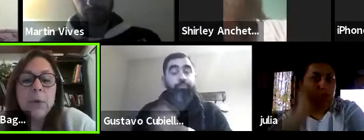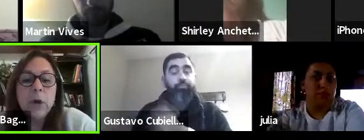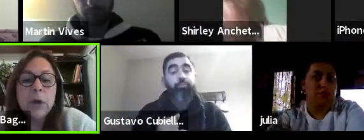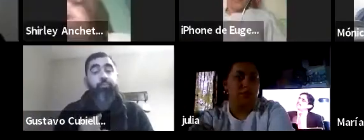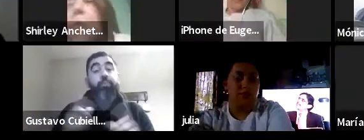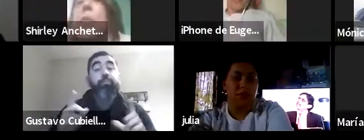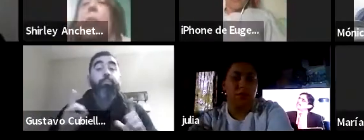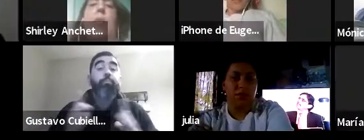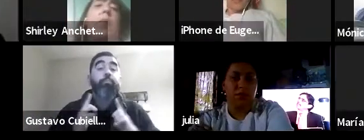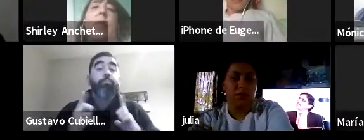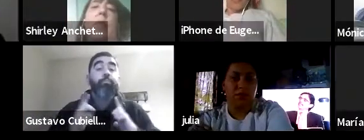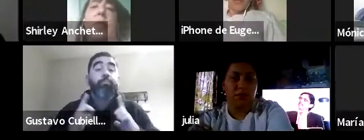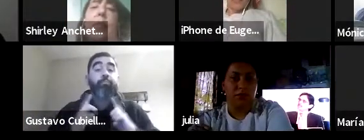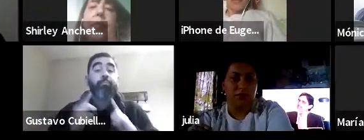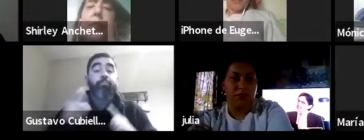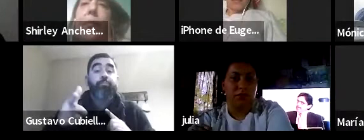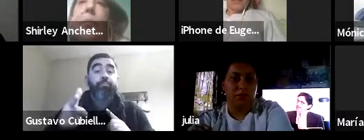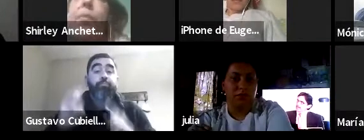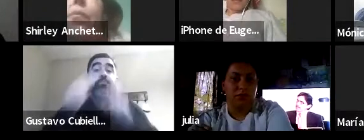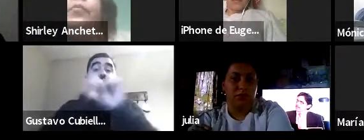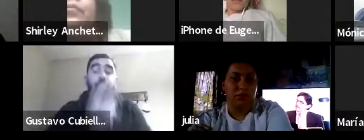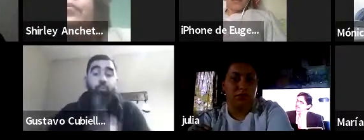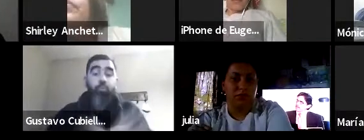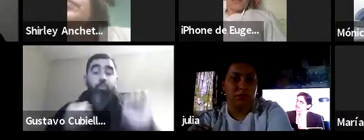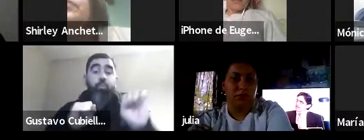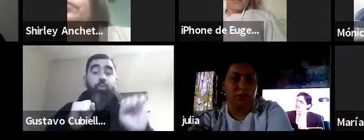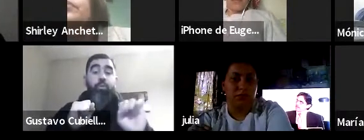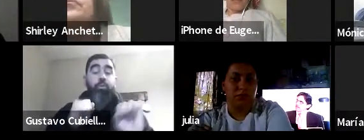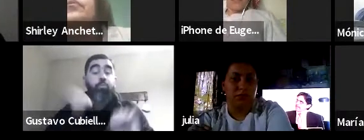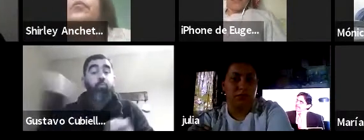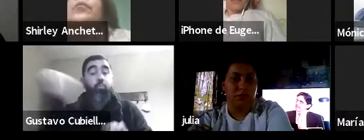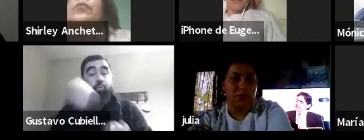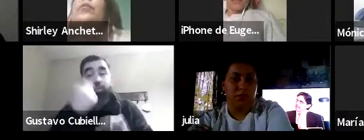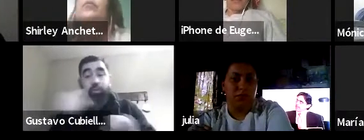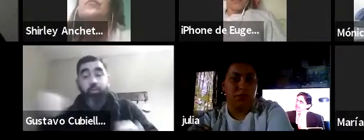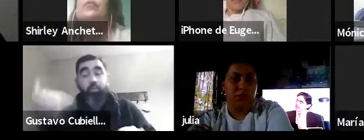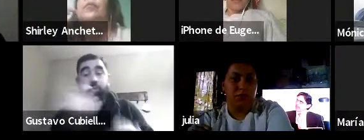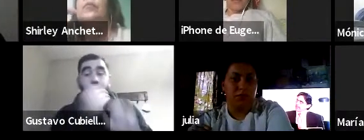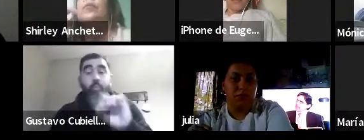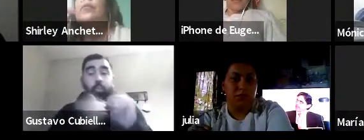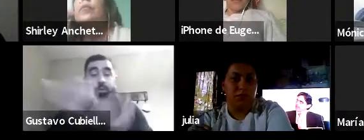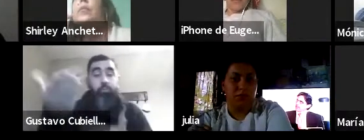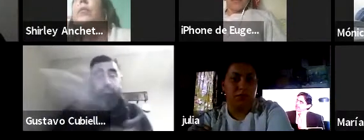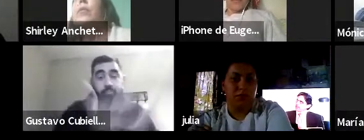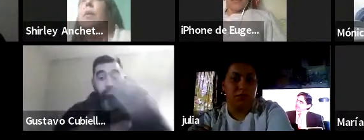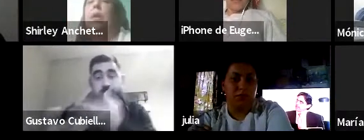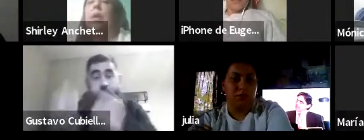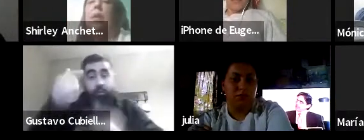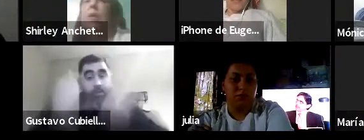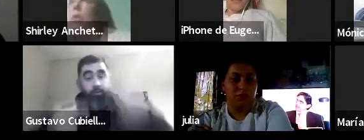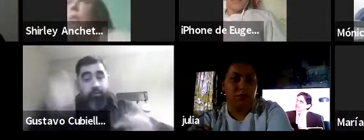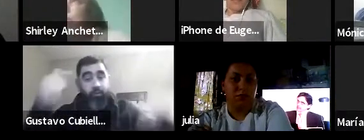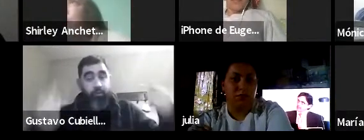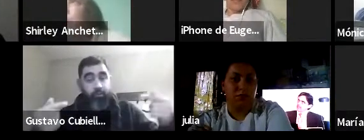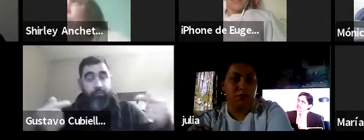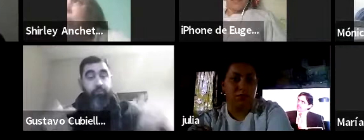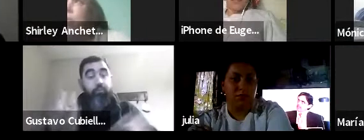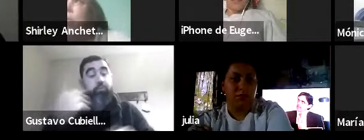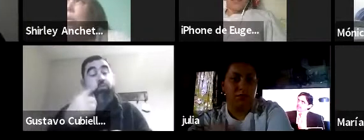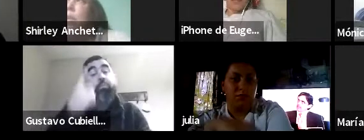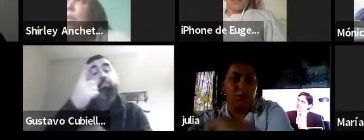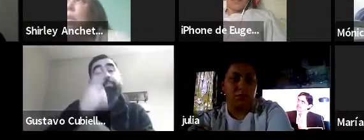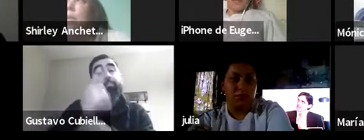esperemos que puedan tener una resonancia en ustedes y que podamos intercambiar sobre eso. Así que en primer